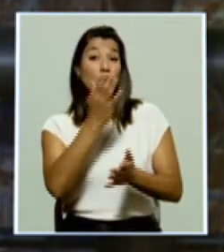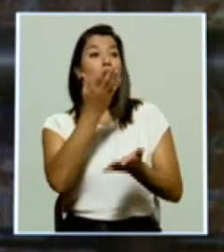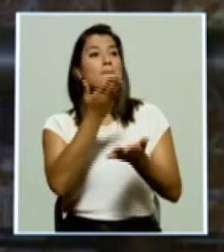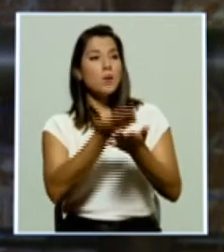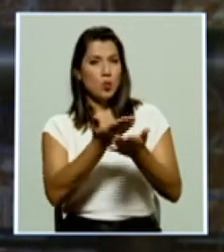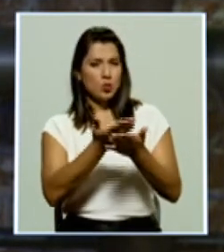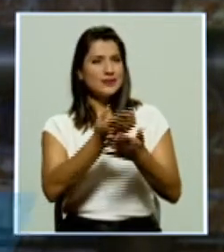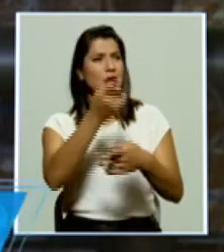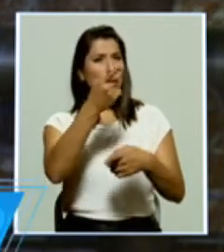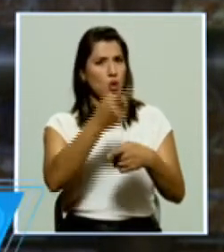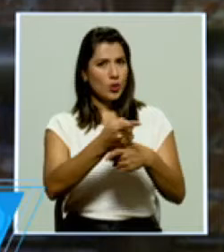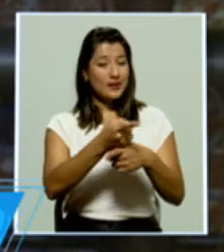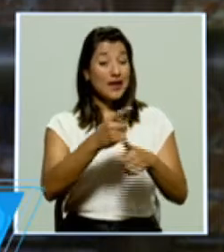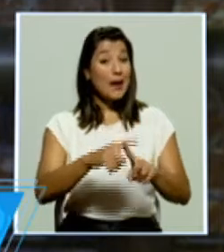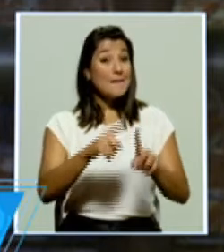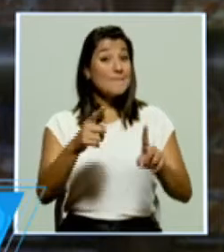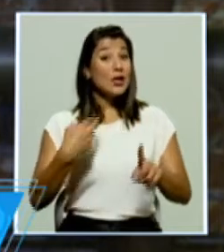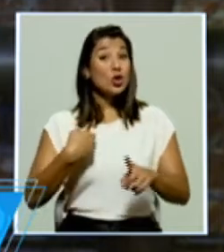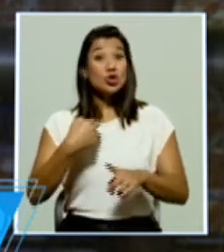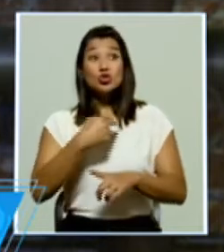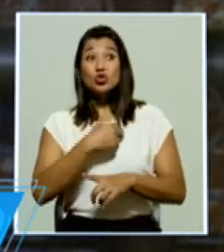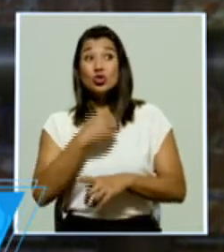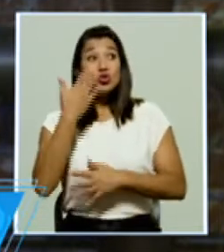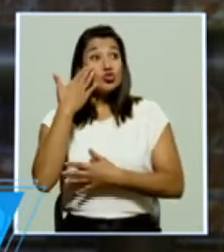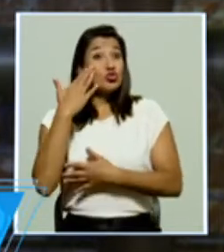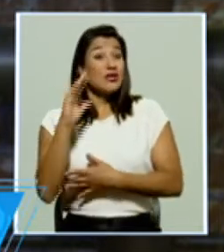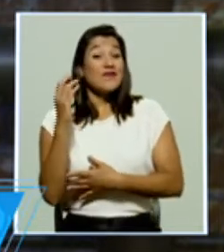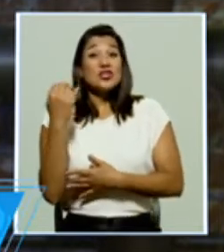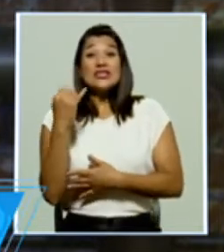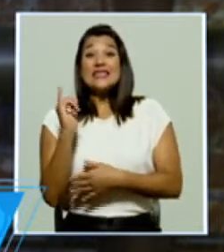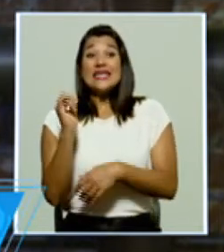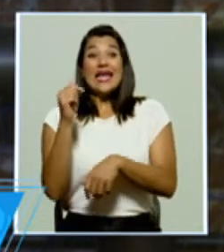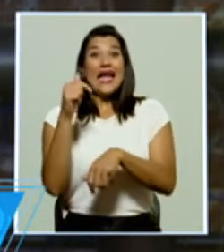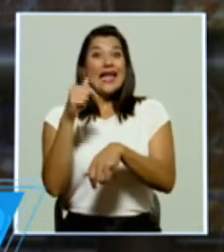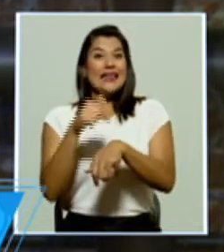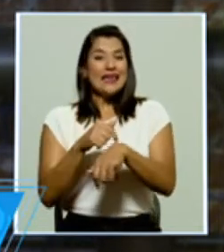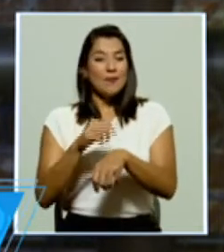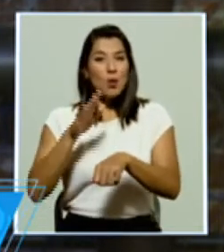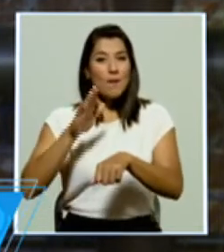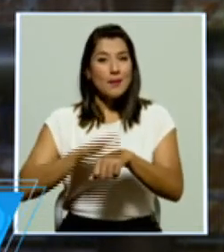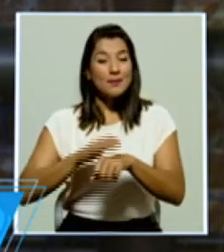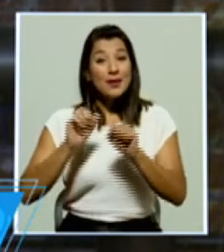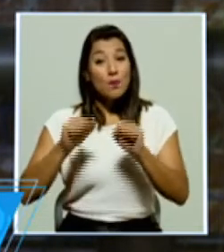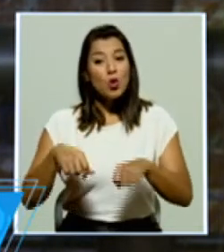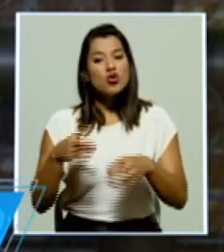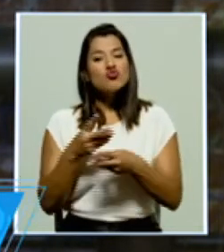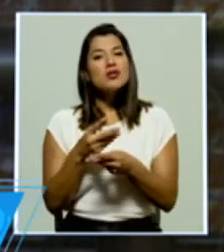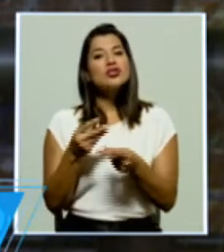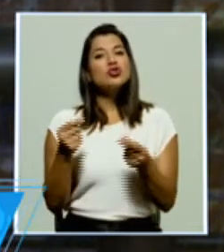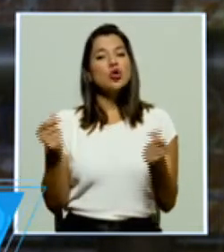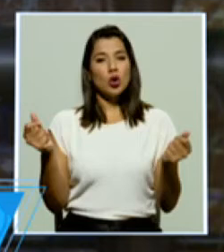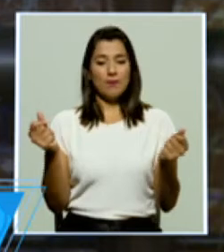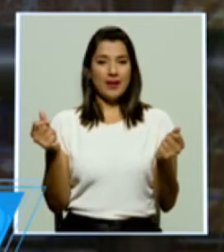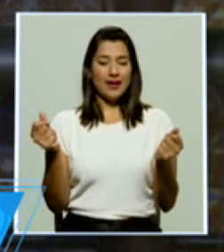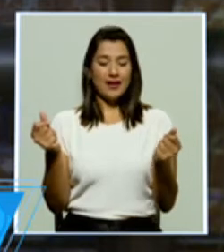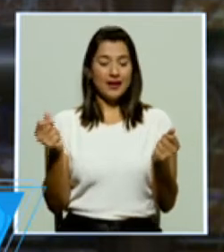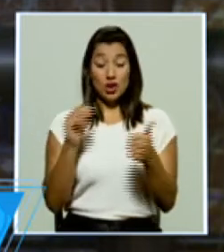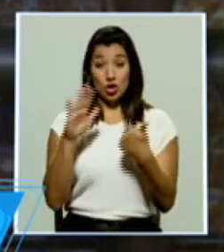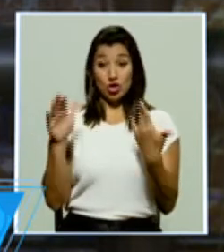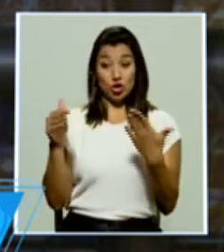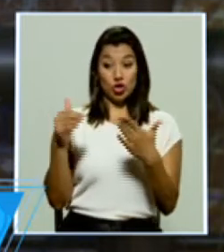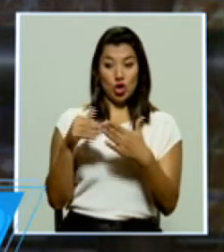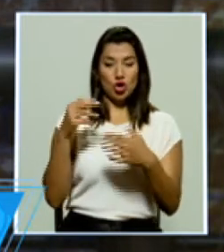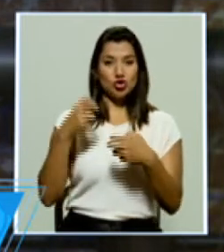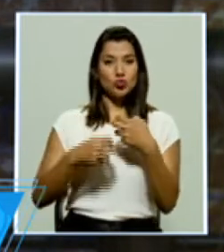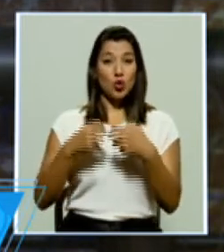correcta, no sabíamos si iba a alcanzarnos para resolver en tan poco tiempo los grandes